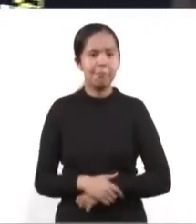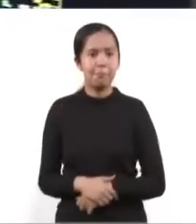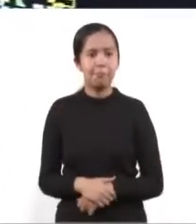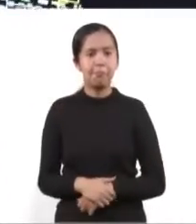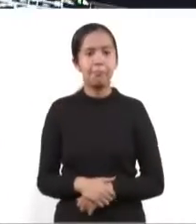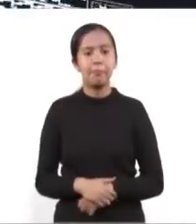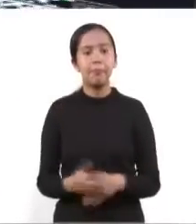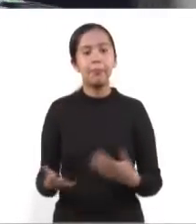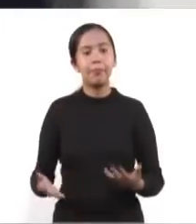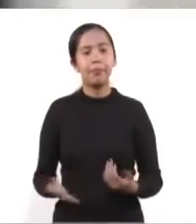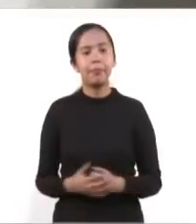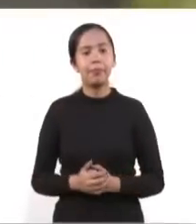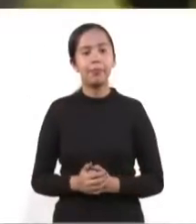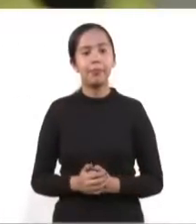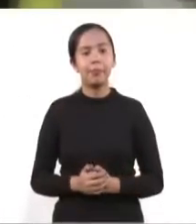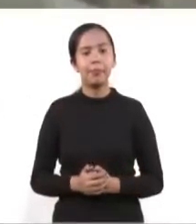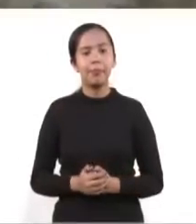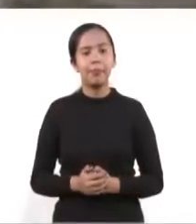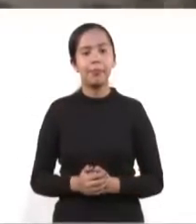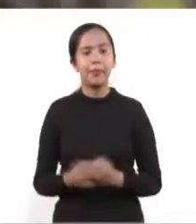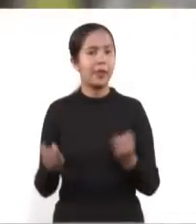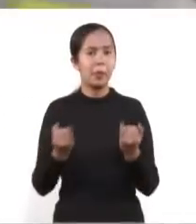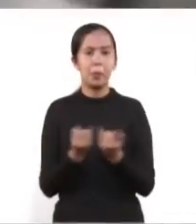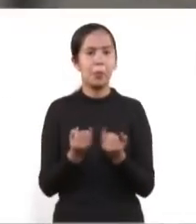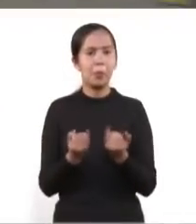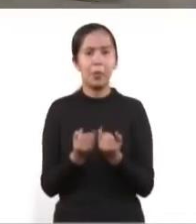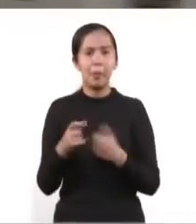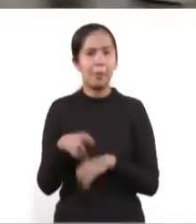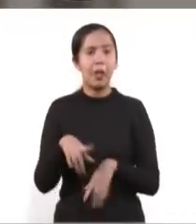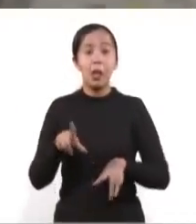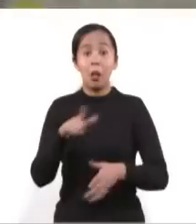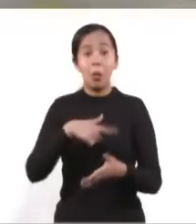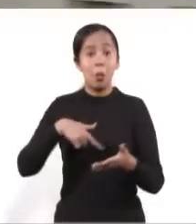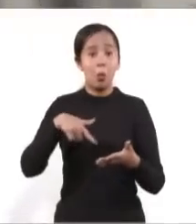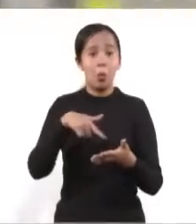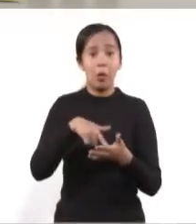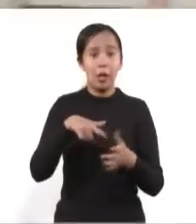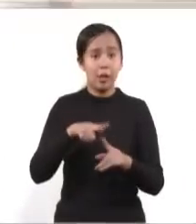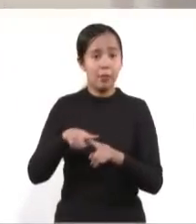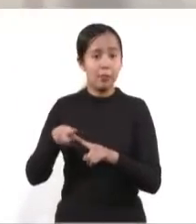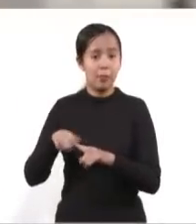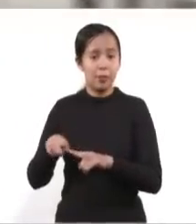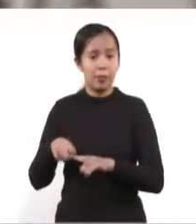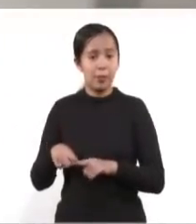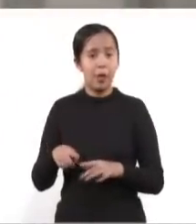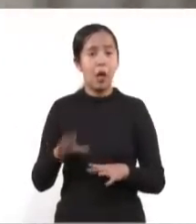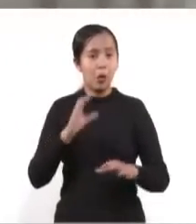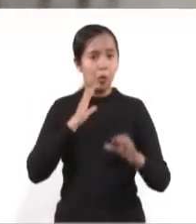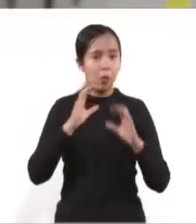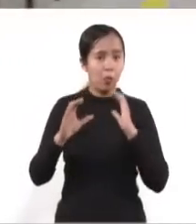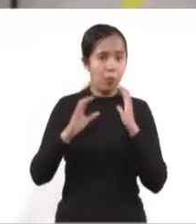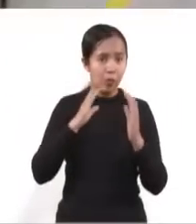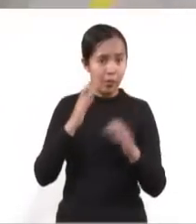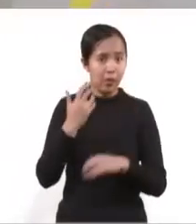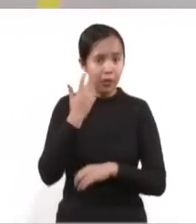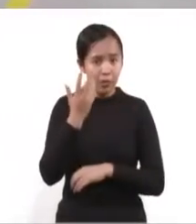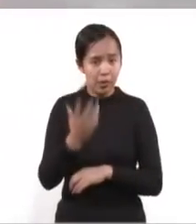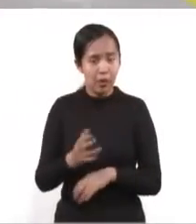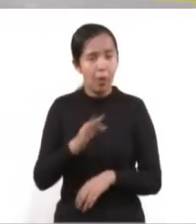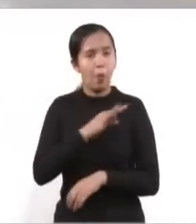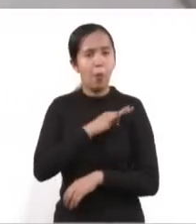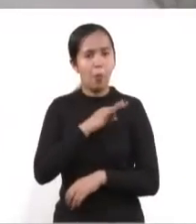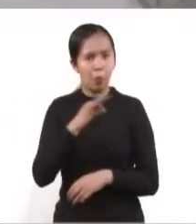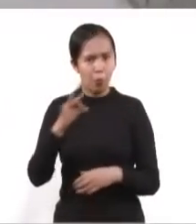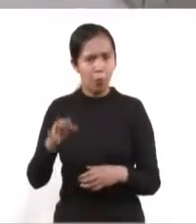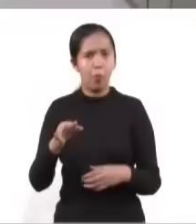¿Y a cualquier lugar? ¿Y a cualquier lugar que se desee a través de la comunicación se puede llevar precisamente